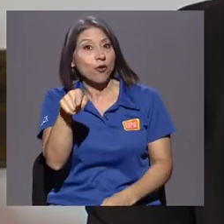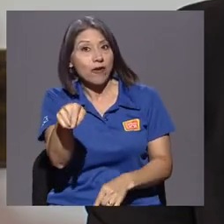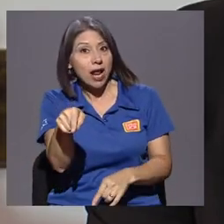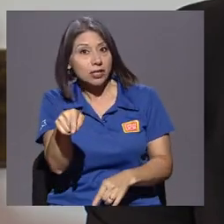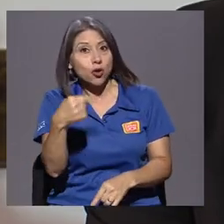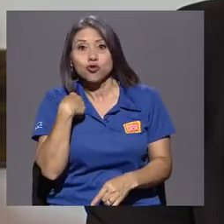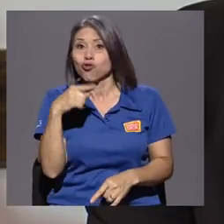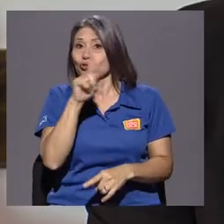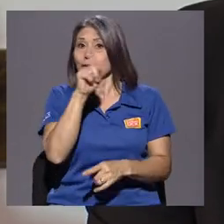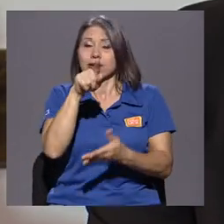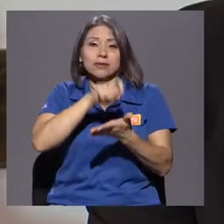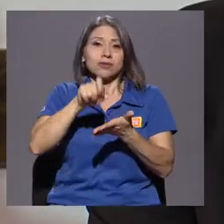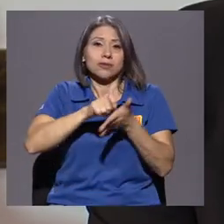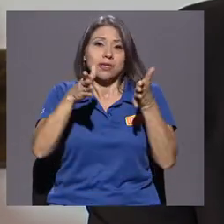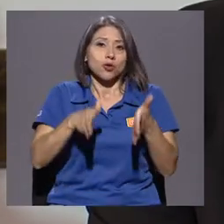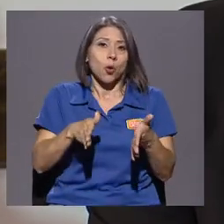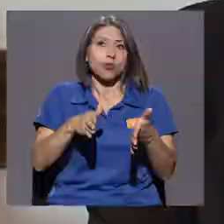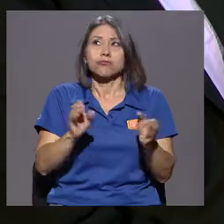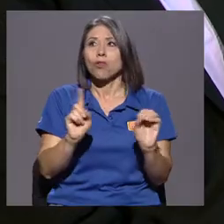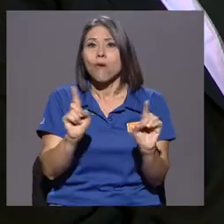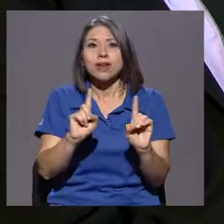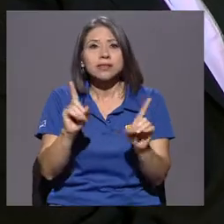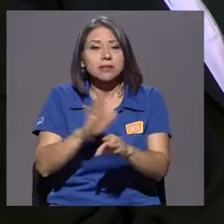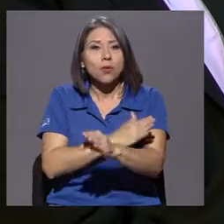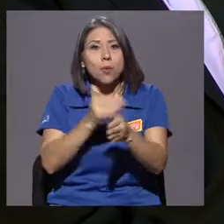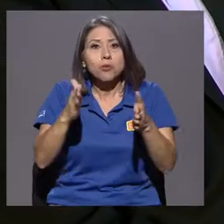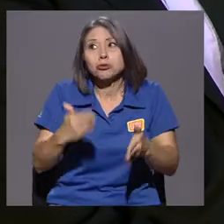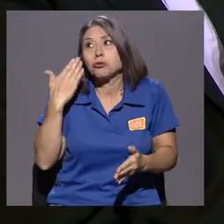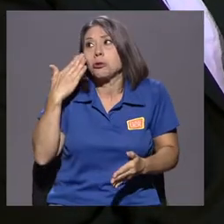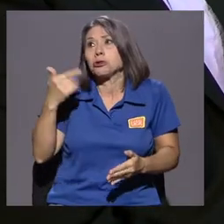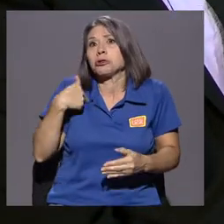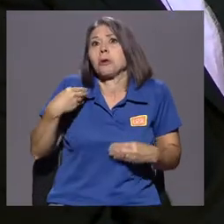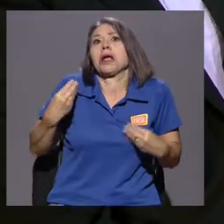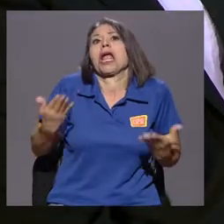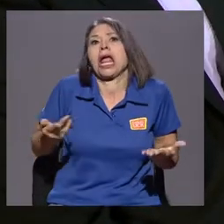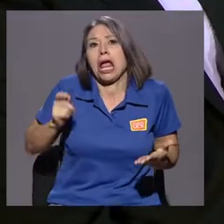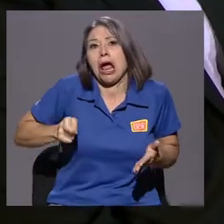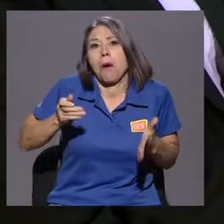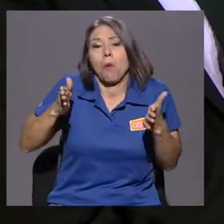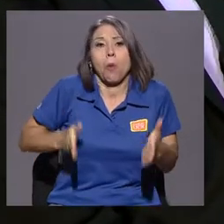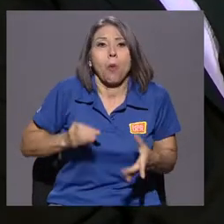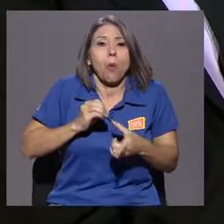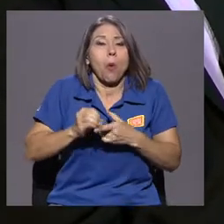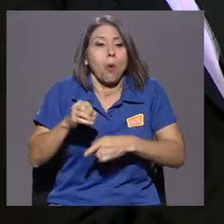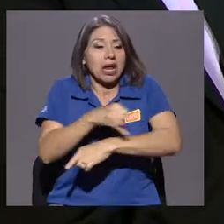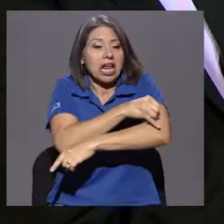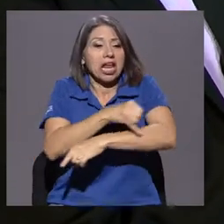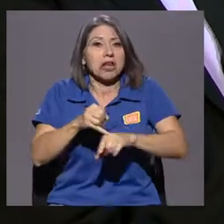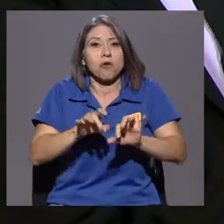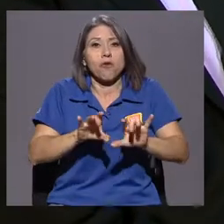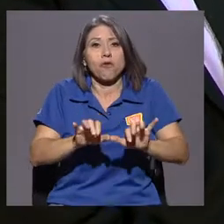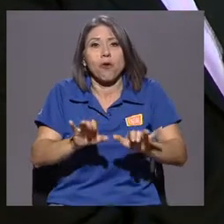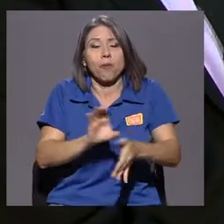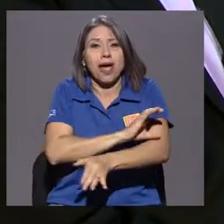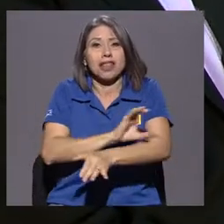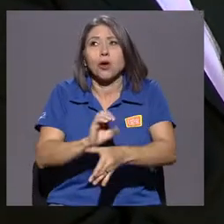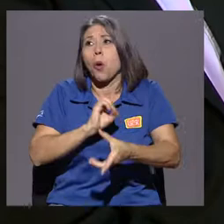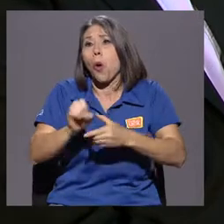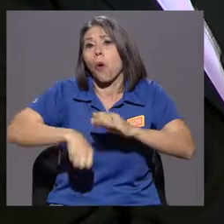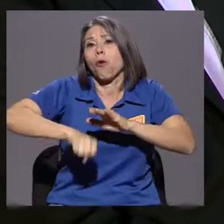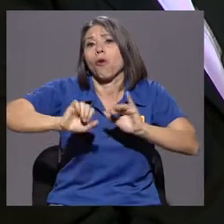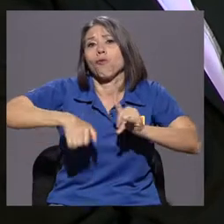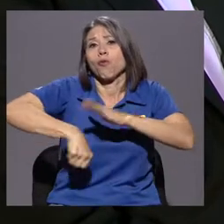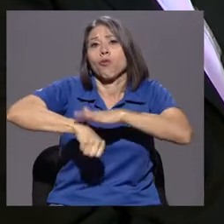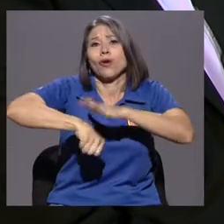sido músico quien sabe que sería notario público abogado ingeniero informático futbolista qué pereza qué